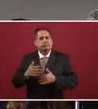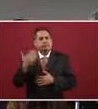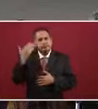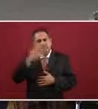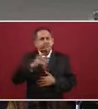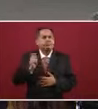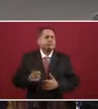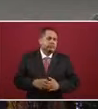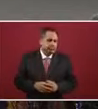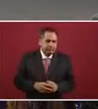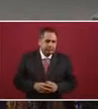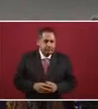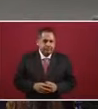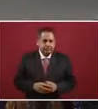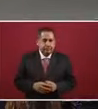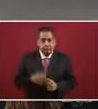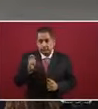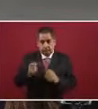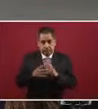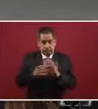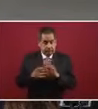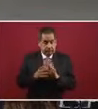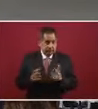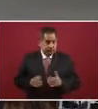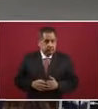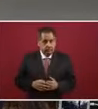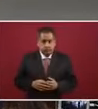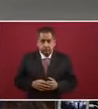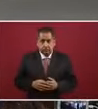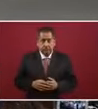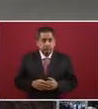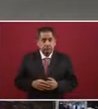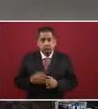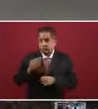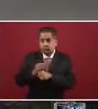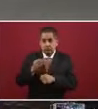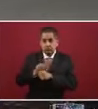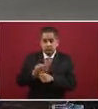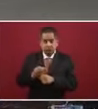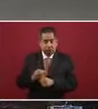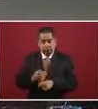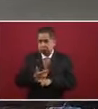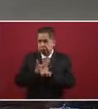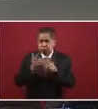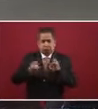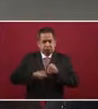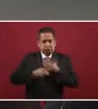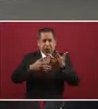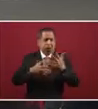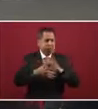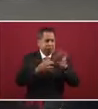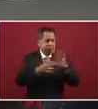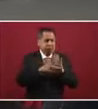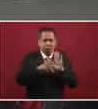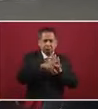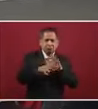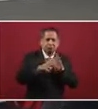saber que se desató como nunca la crítica en los medios.